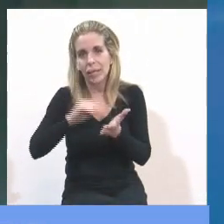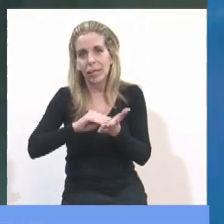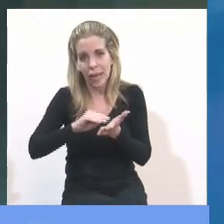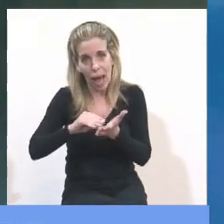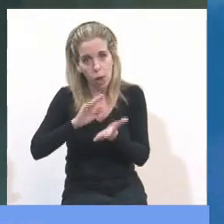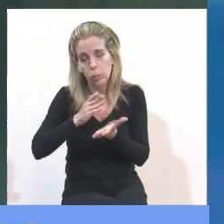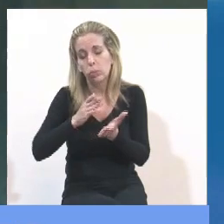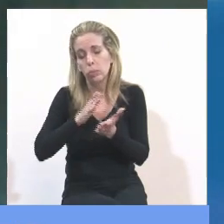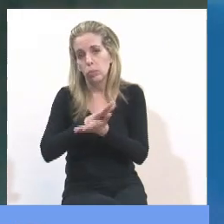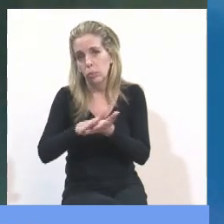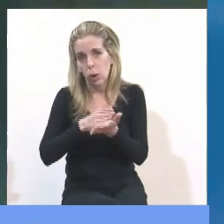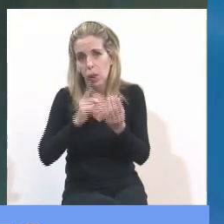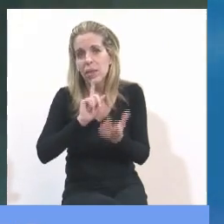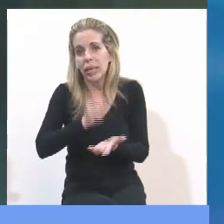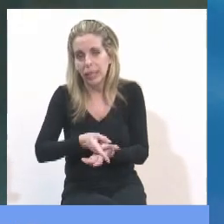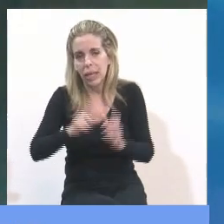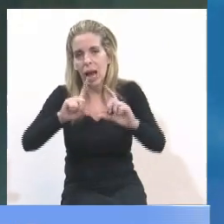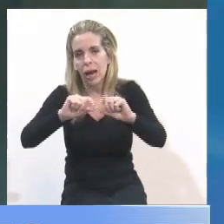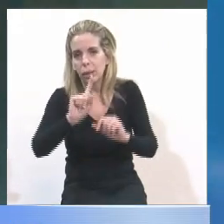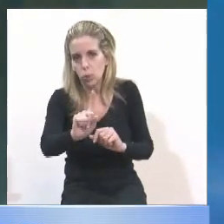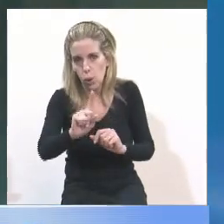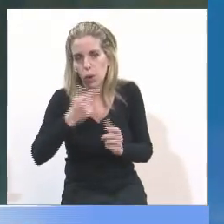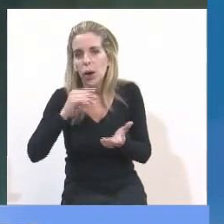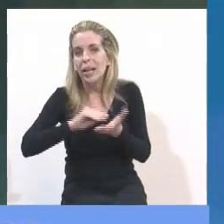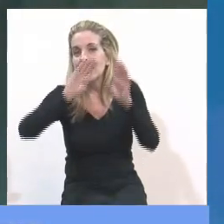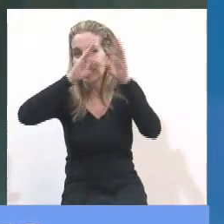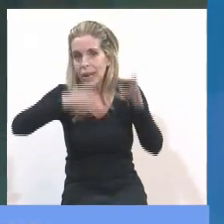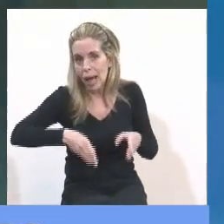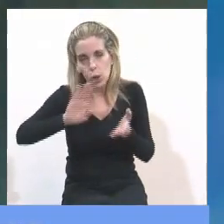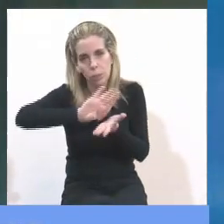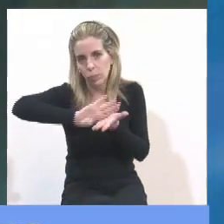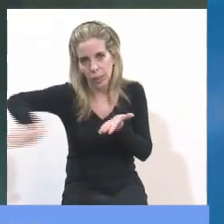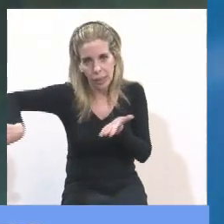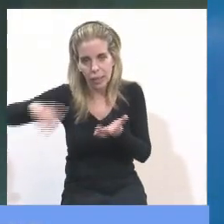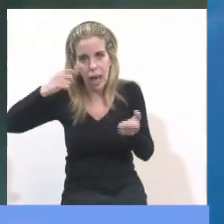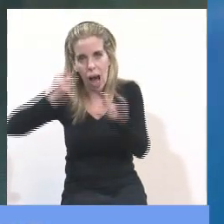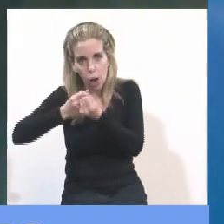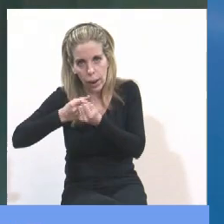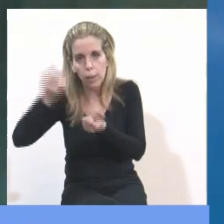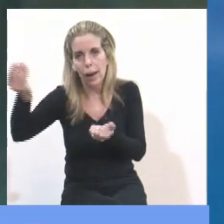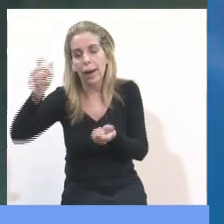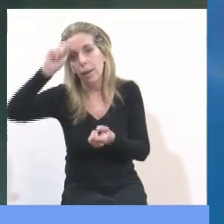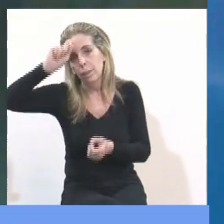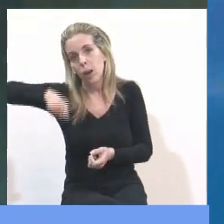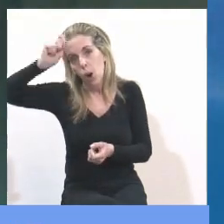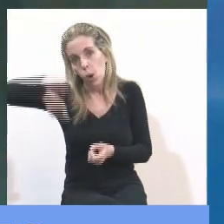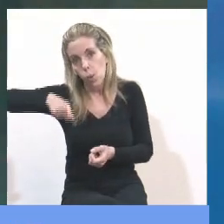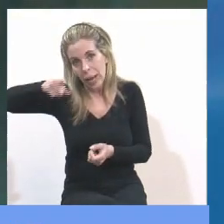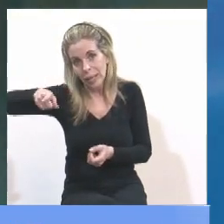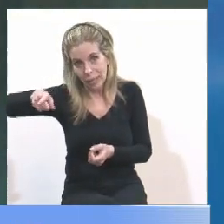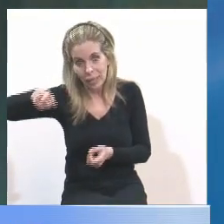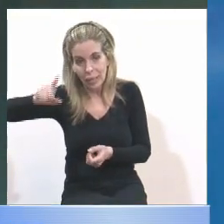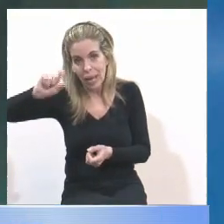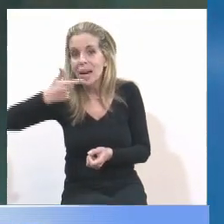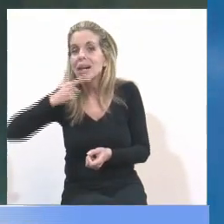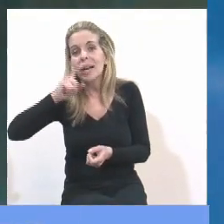de la Nación resuelve, artículo 1, el Senado rechaza su acuerdo para el traslado del juez de Cámara del Tribunal Oral en lo